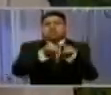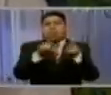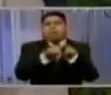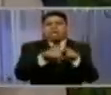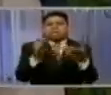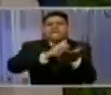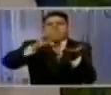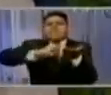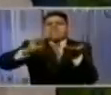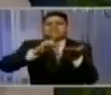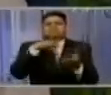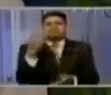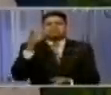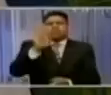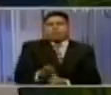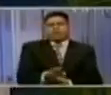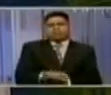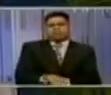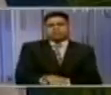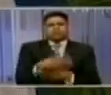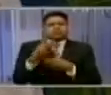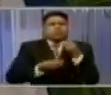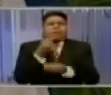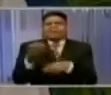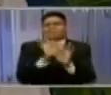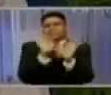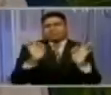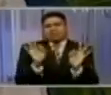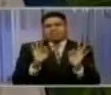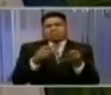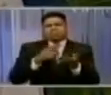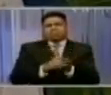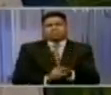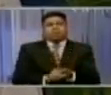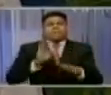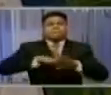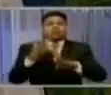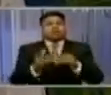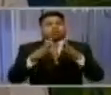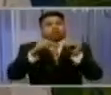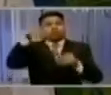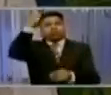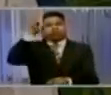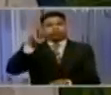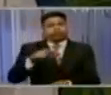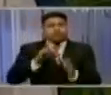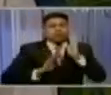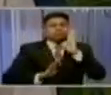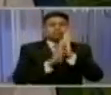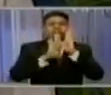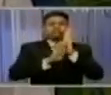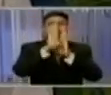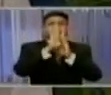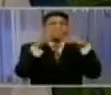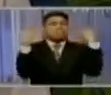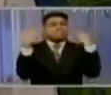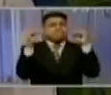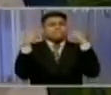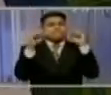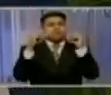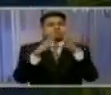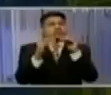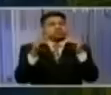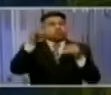La constitución tiene que ser letra viva, porque todos los días la desarrollemos y todos los días la